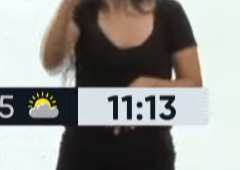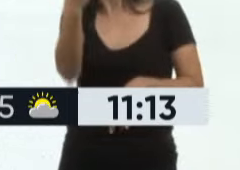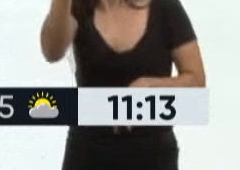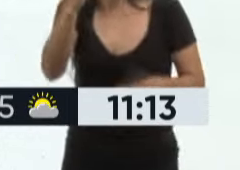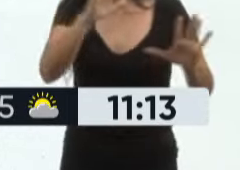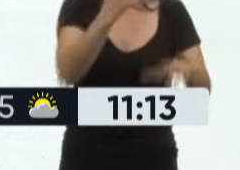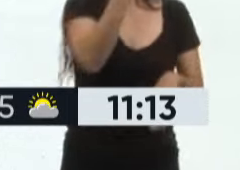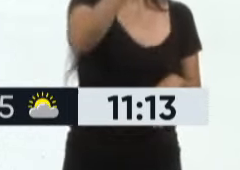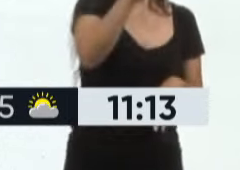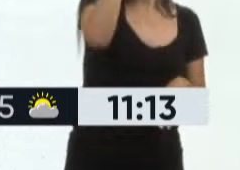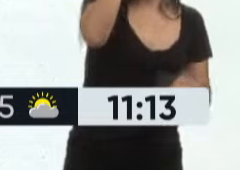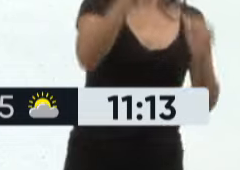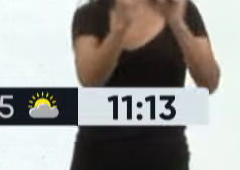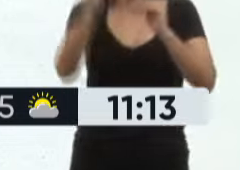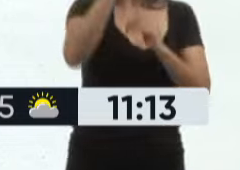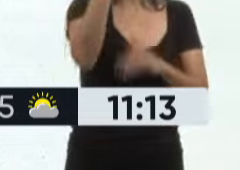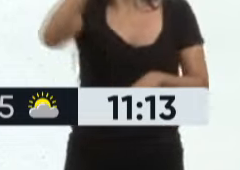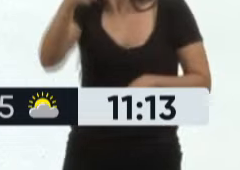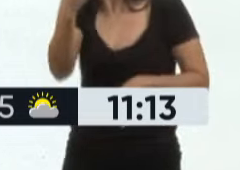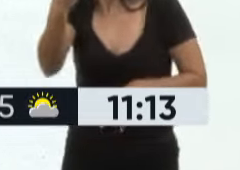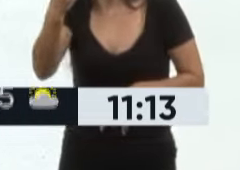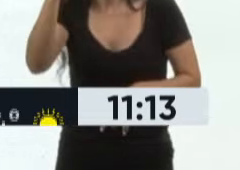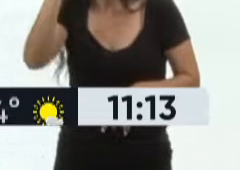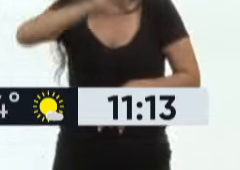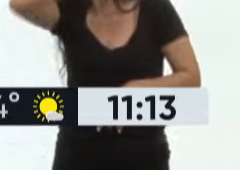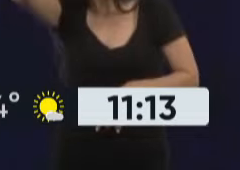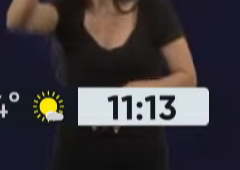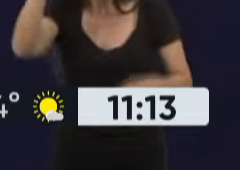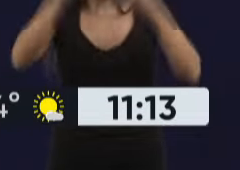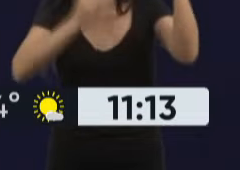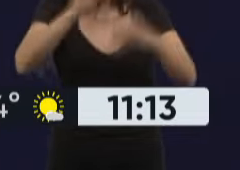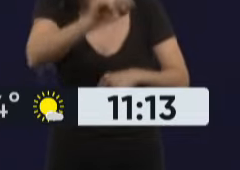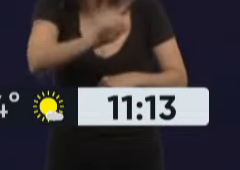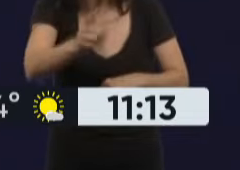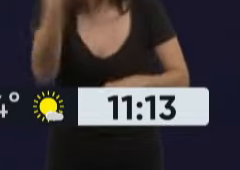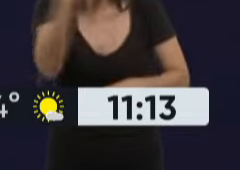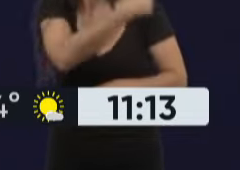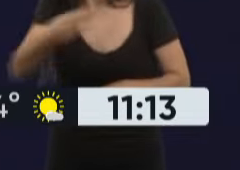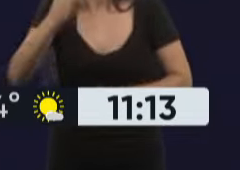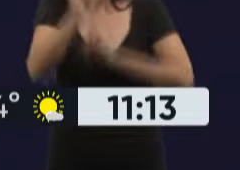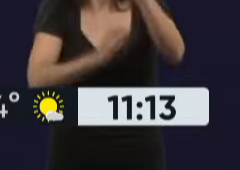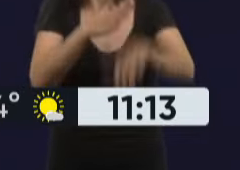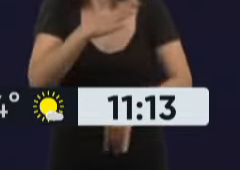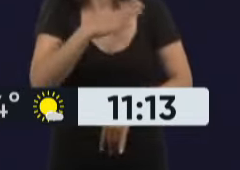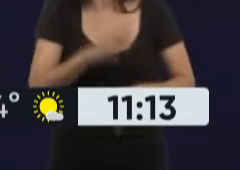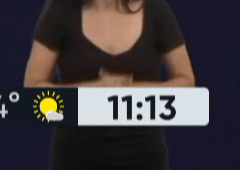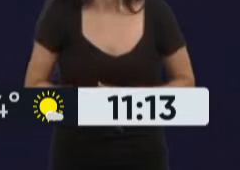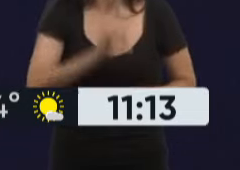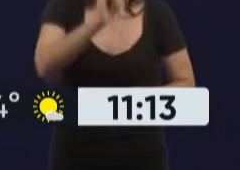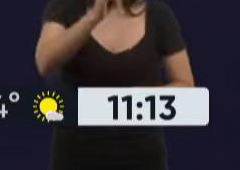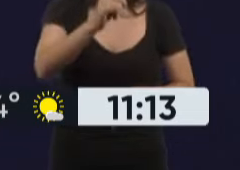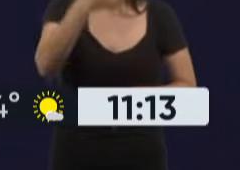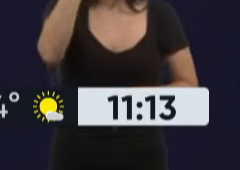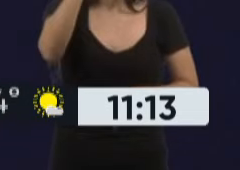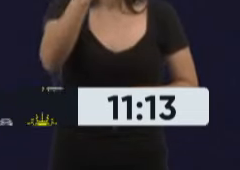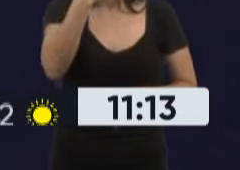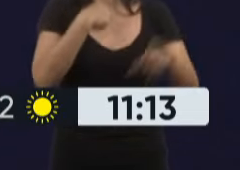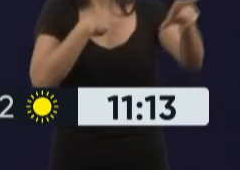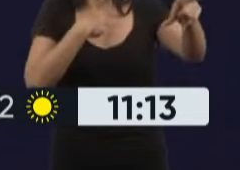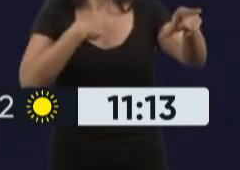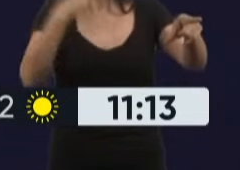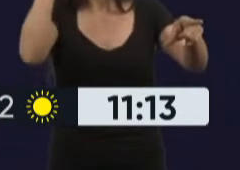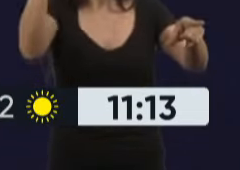3,8 pasado que no hablamos de la inflación la semana pasada sí la última la última pregunta creo que